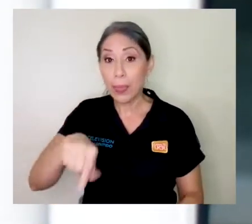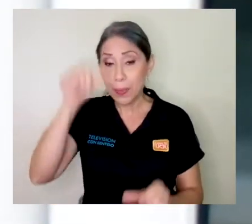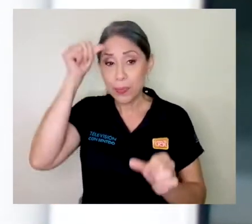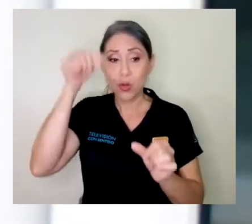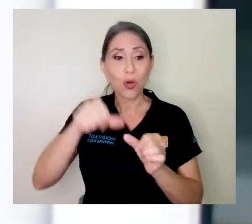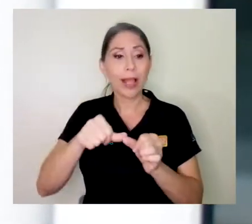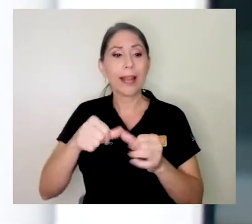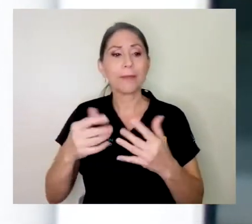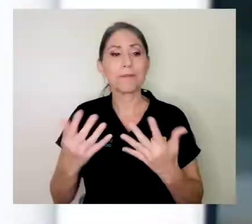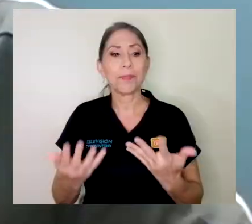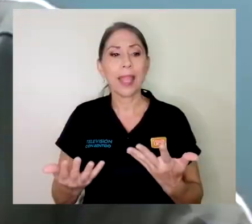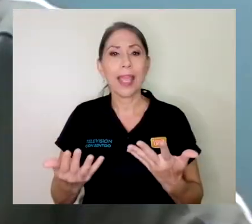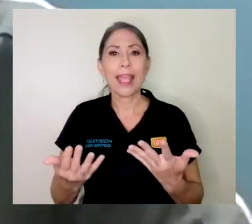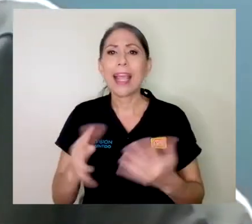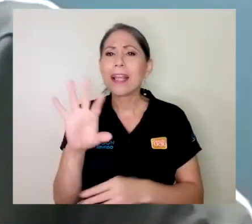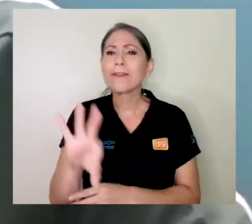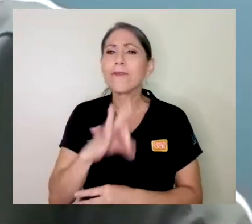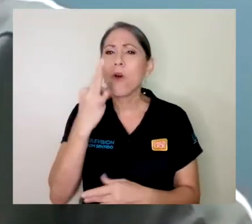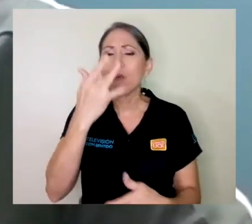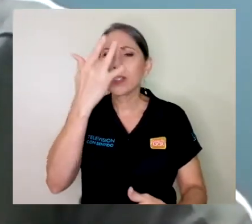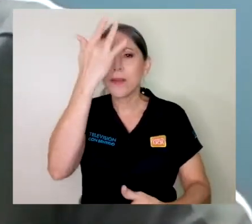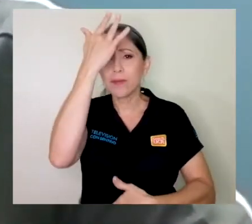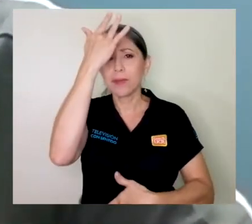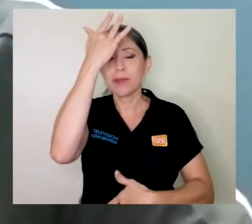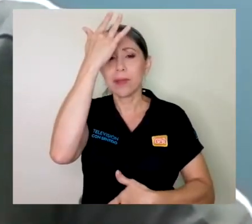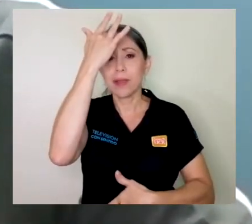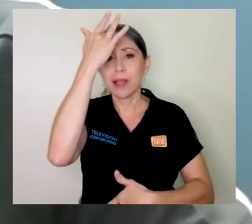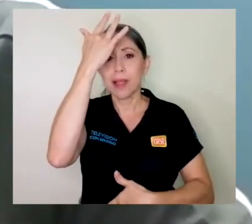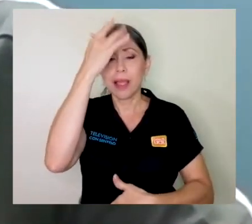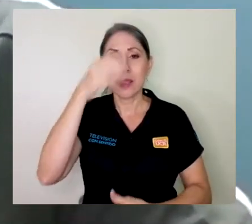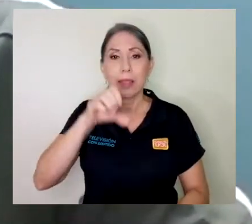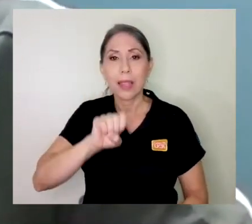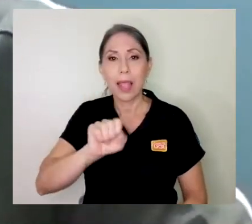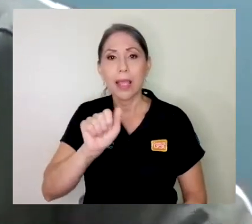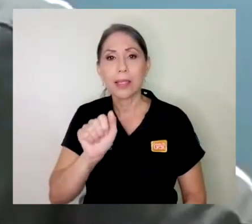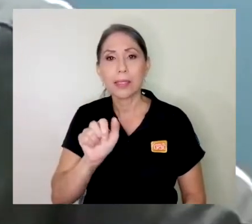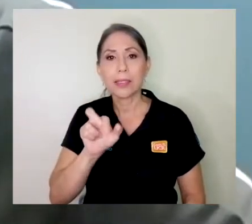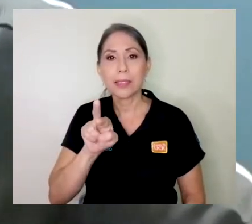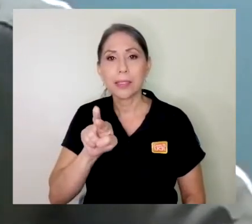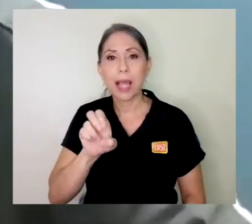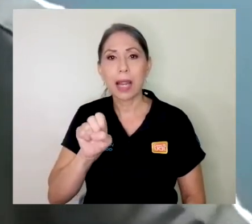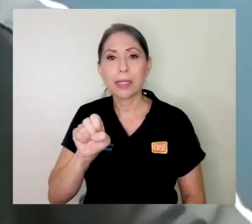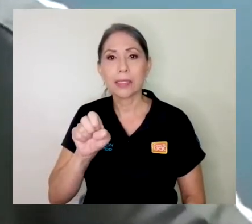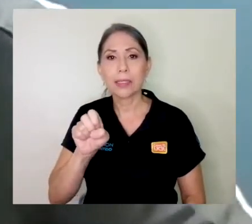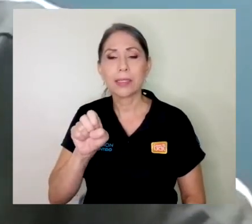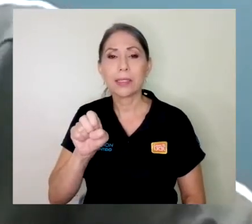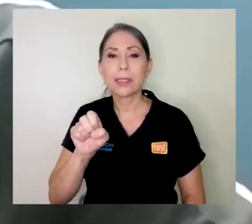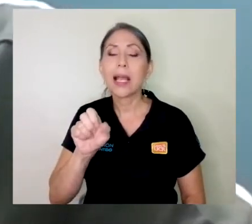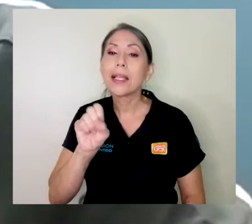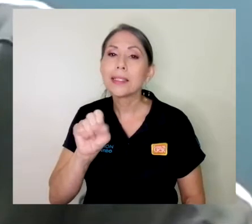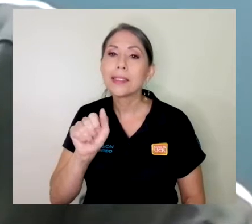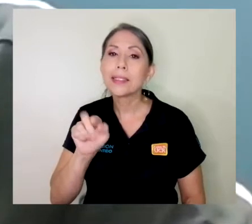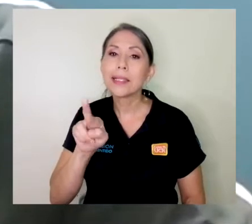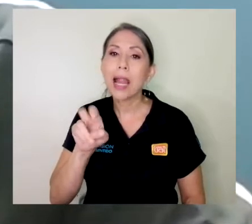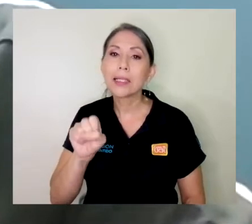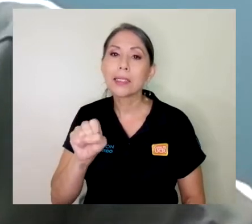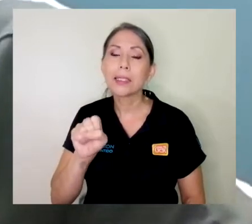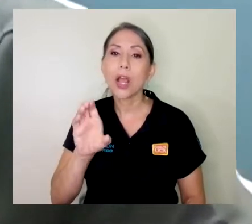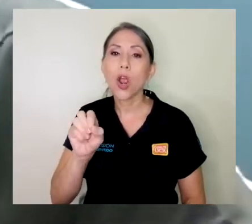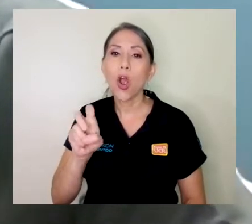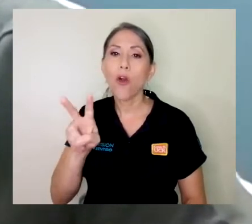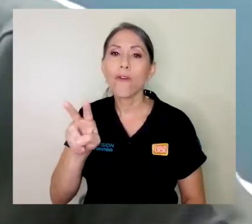Tenemos que recordar que las vías de contagio del SARS-CoV-2, que es el virus que produce la